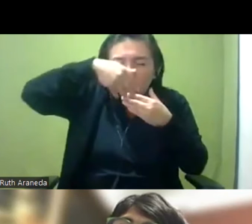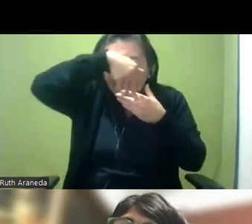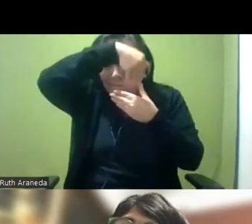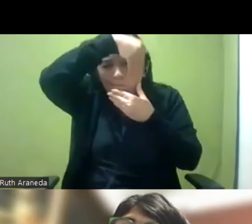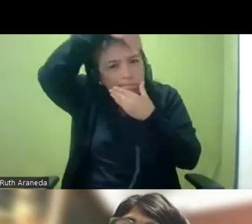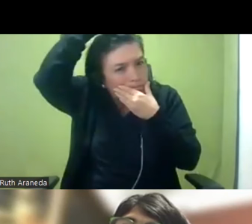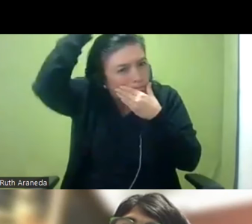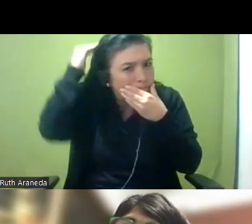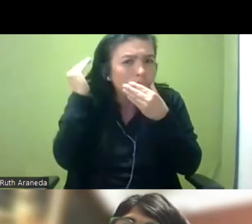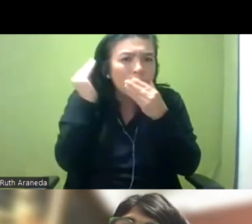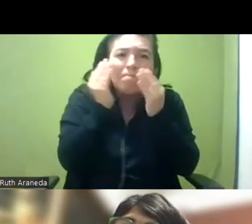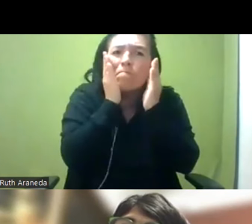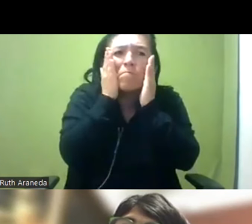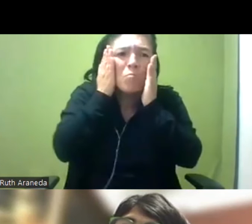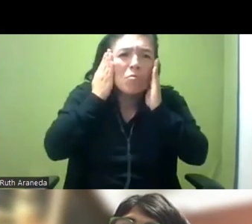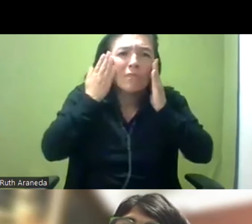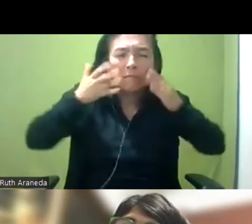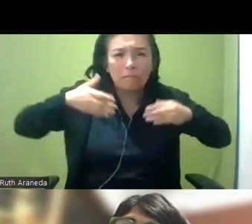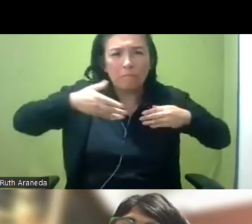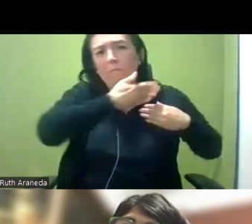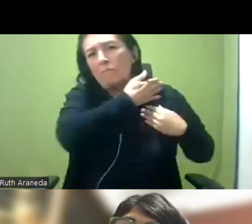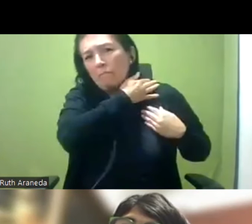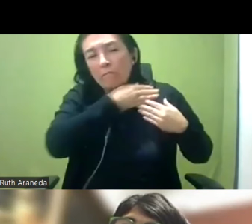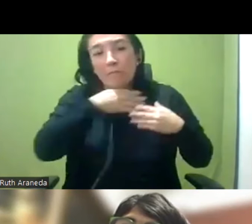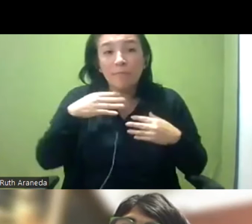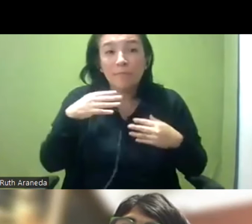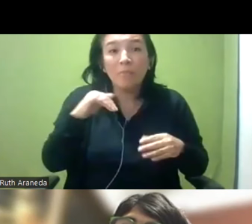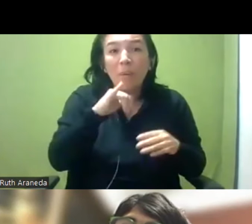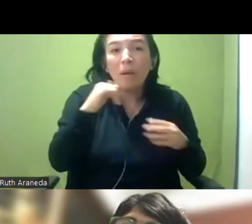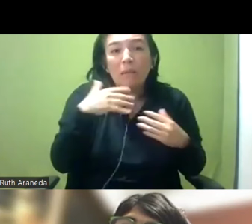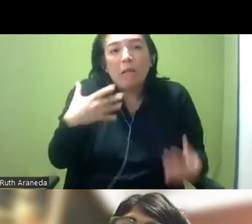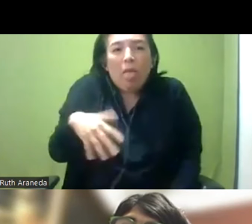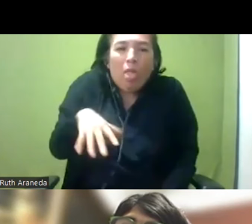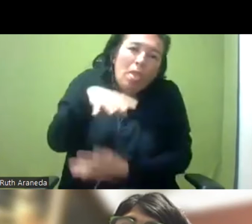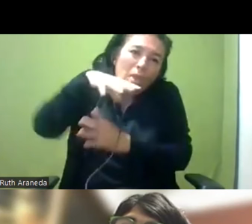Y para que estas estructuras no se desarmaran,